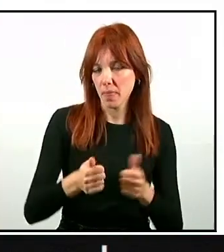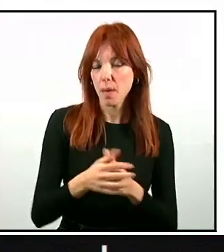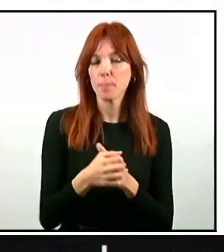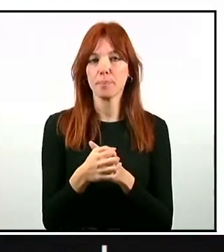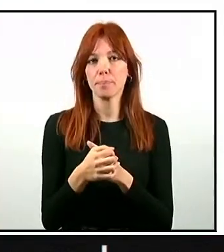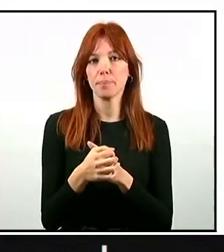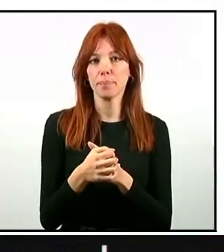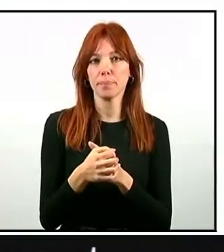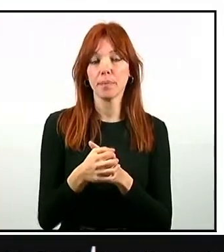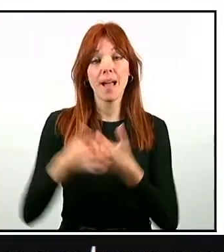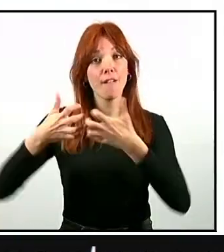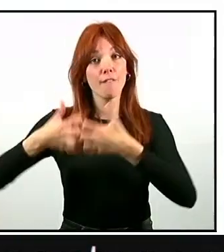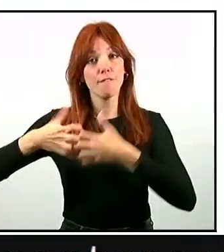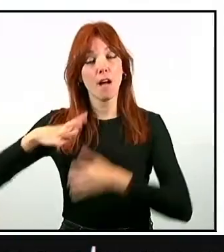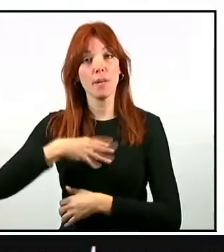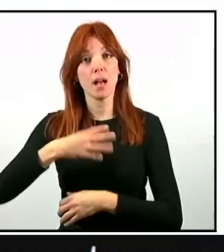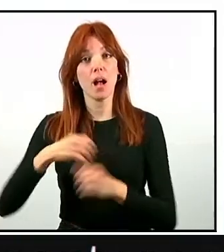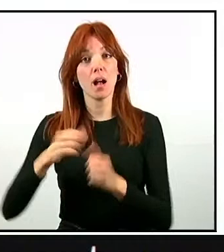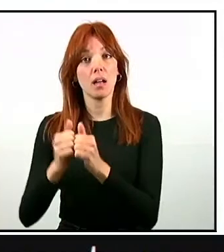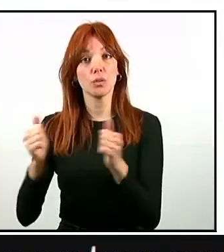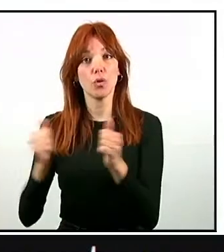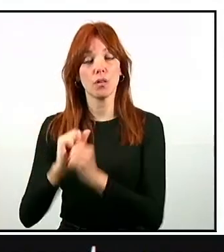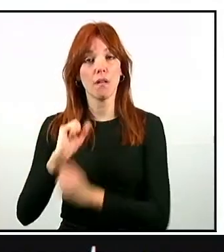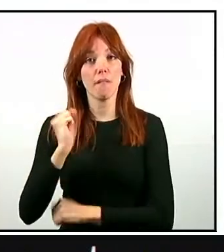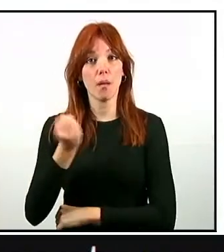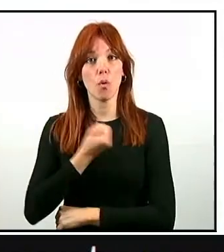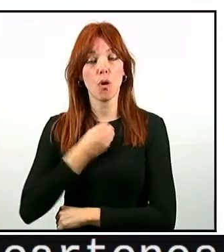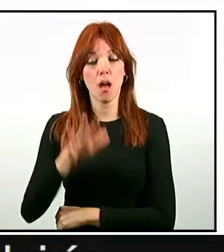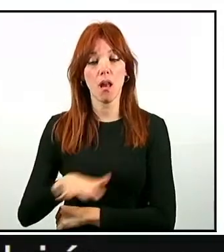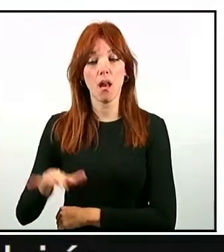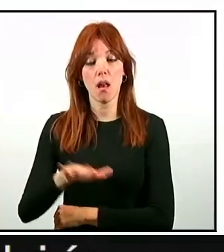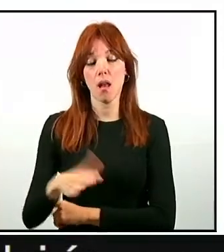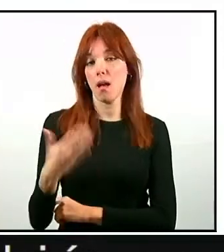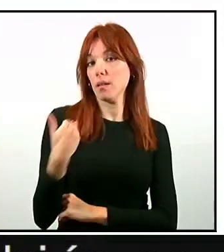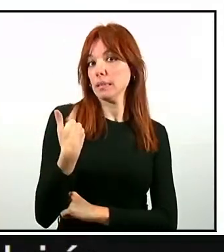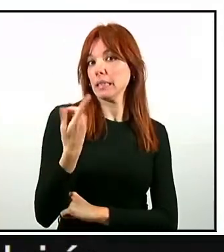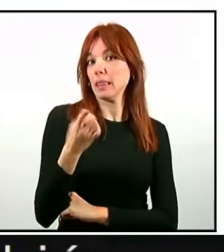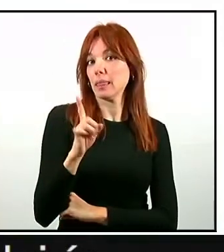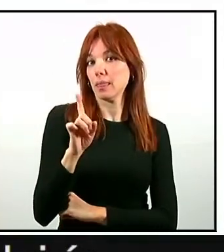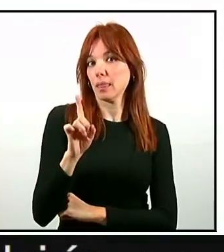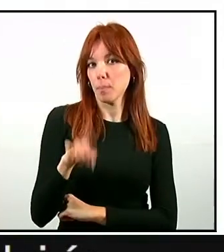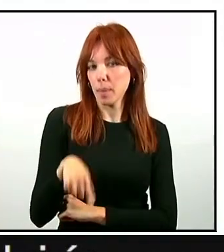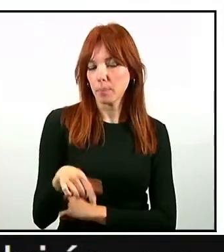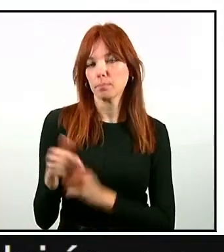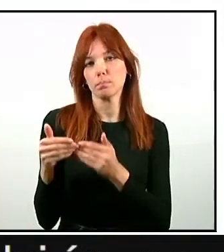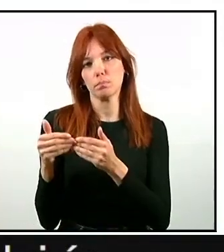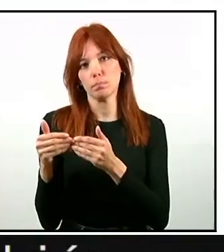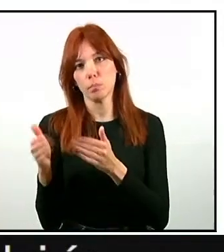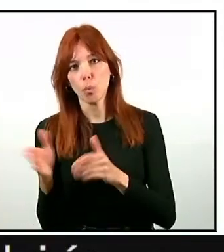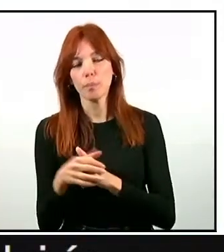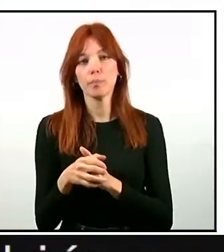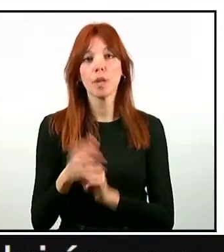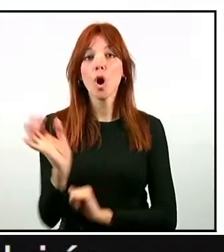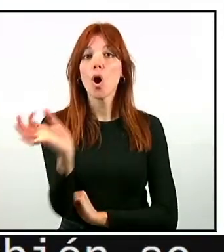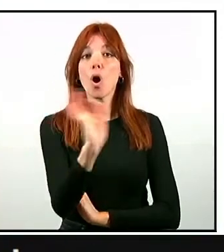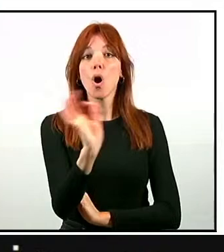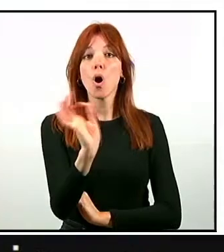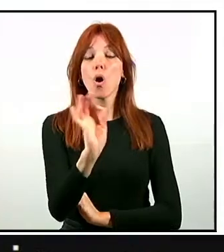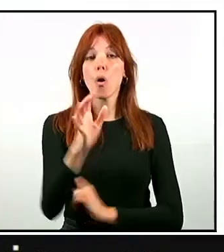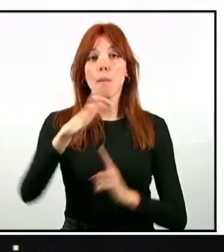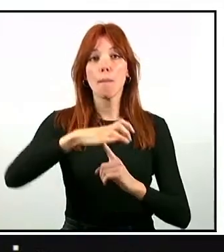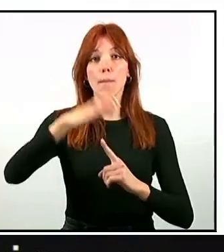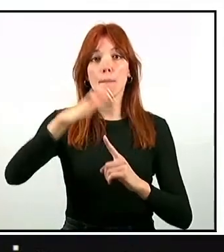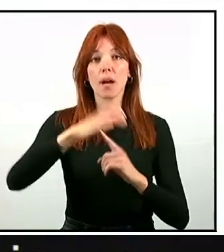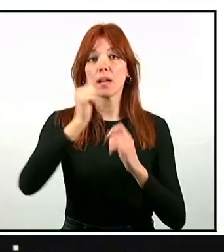cartones en Navalmoral de la Mata, que ayer también se inició la actividad, o el parque acuático en Casar de